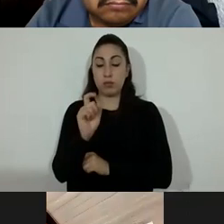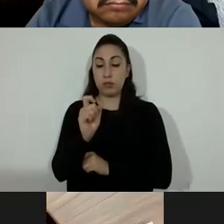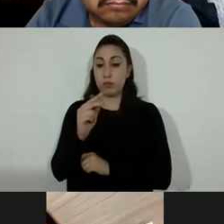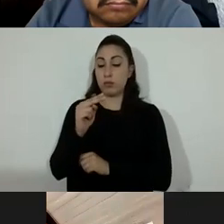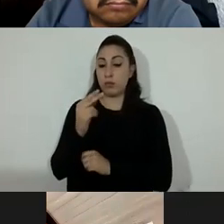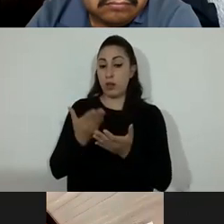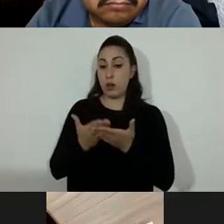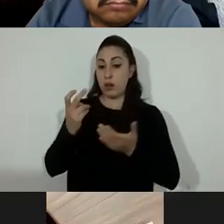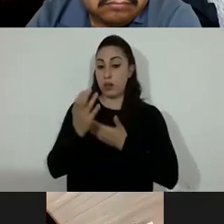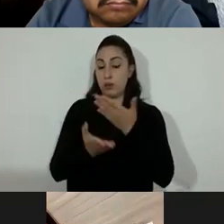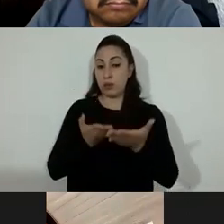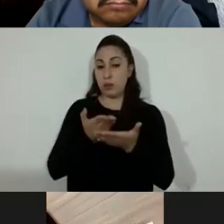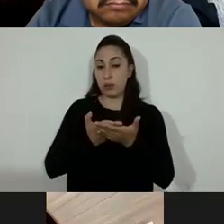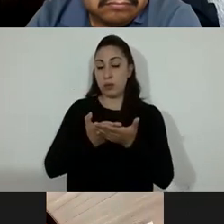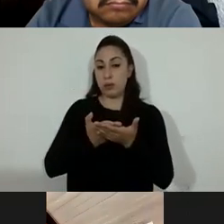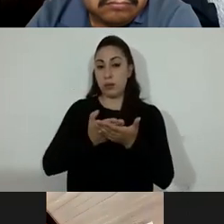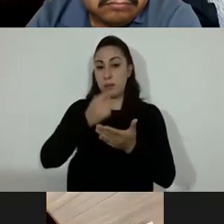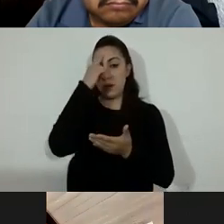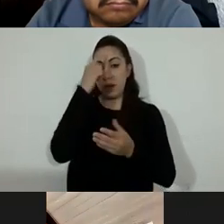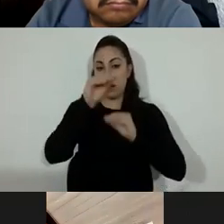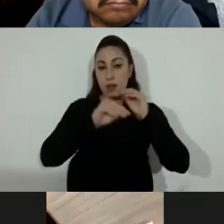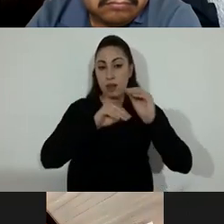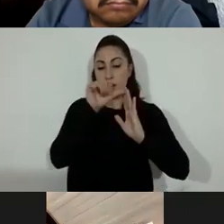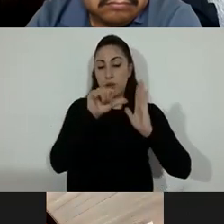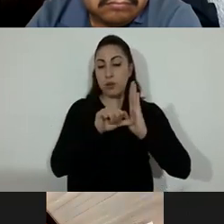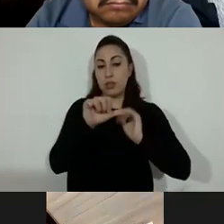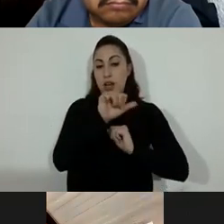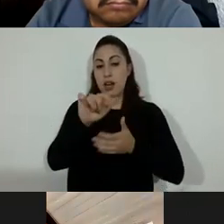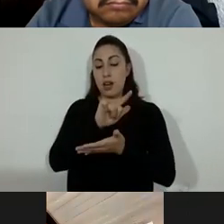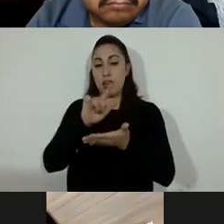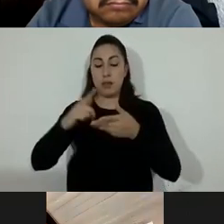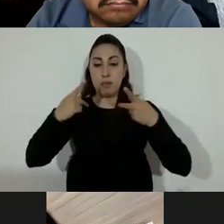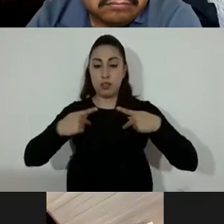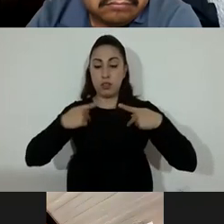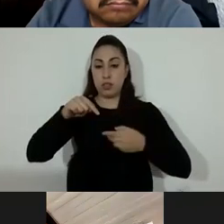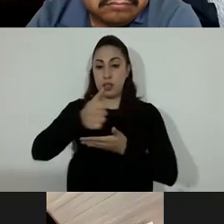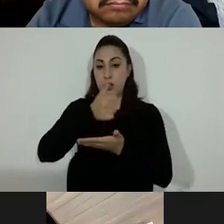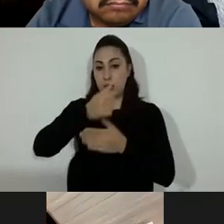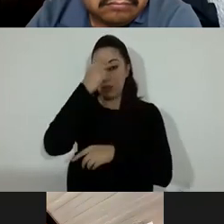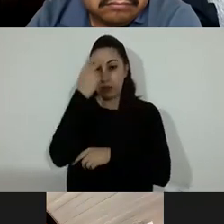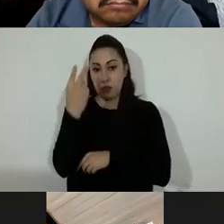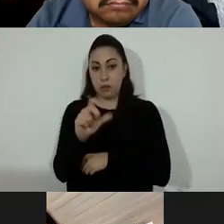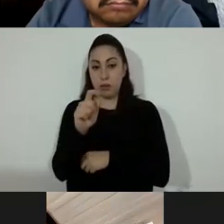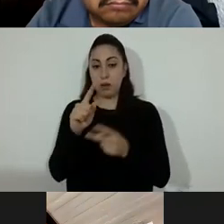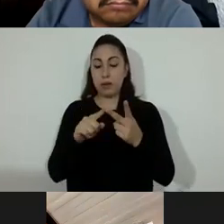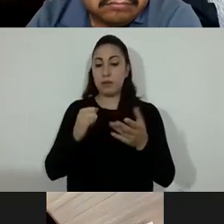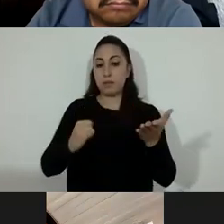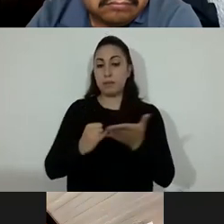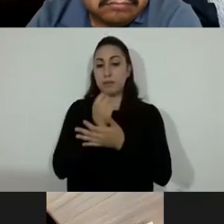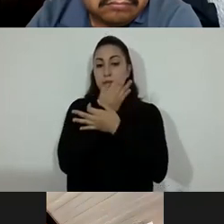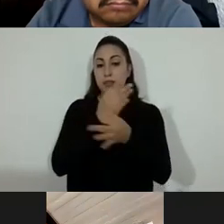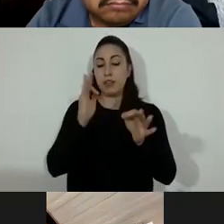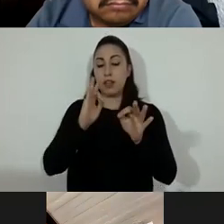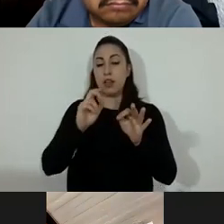adiciones a la Ley de Participación Ciudadana de la Ciudad de México y al decreto por el que se expide